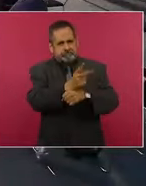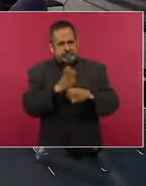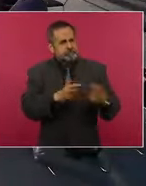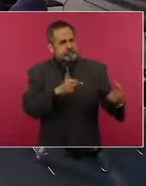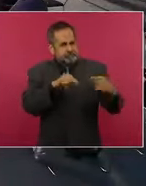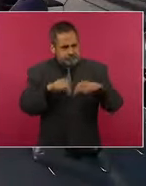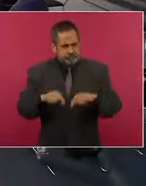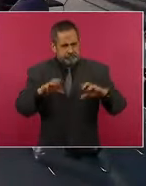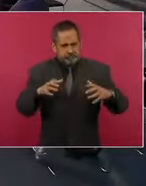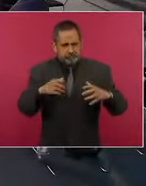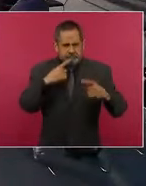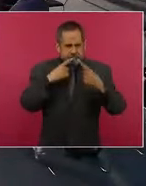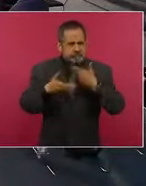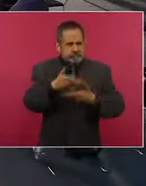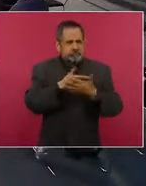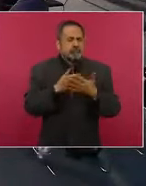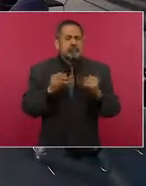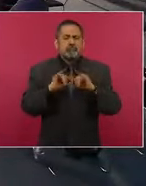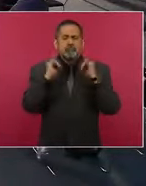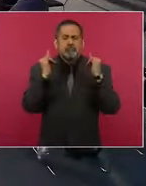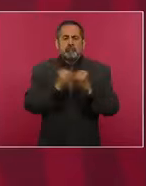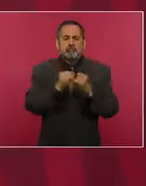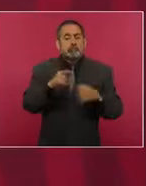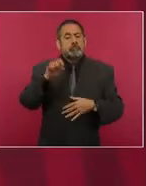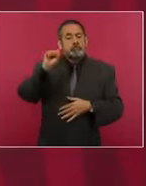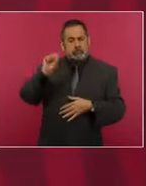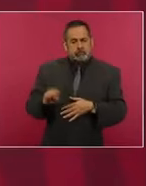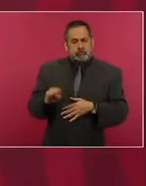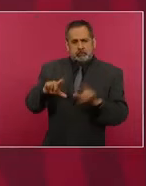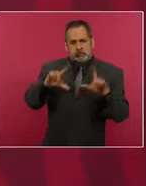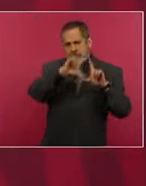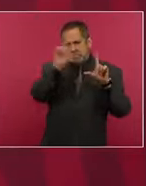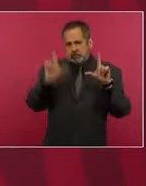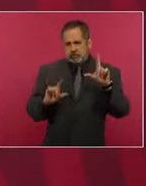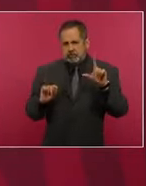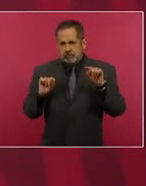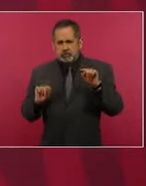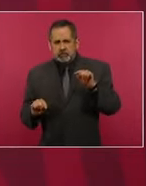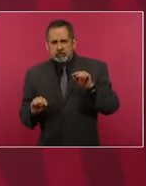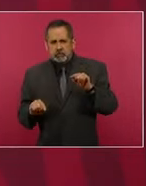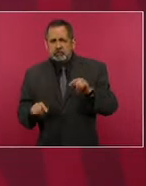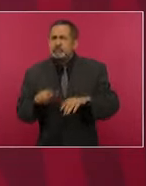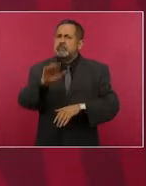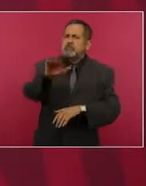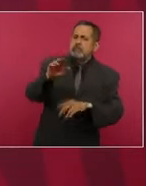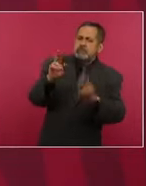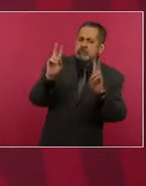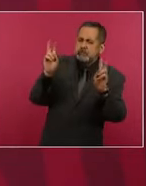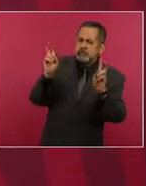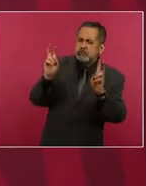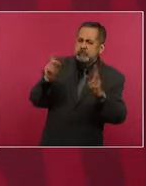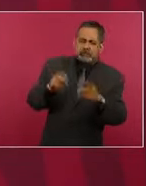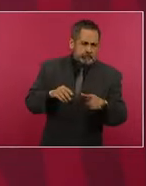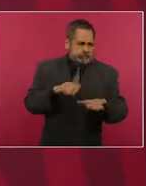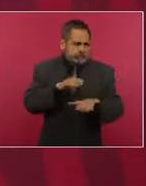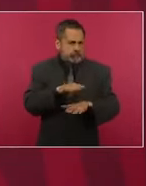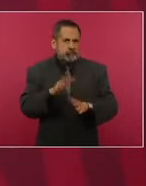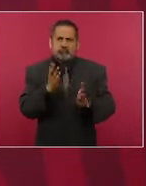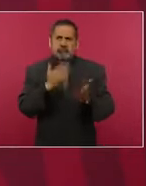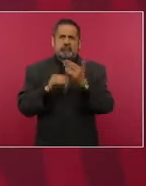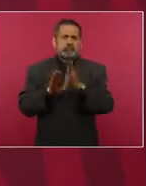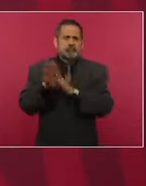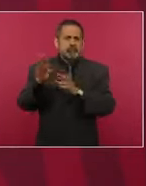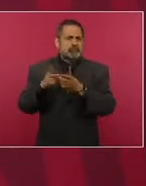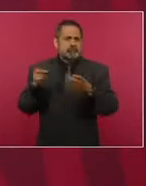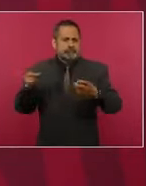para que podamos reunirnos en el sureste. ¿Sobre qué tema? Desarrollo